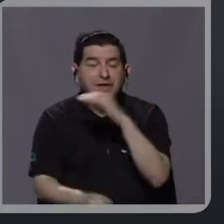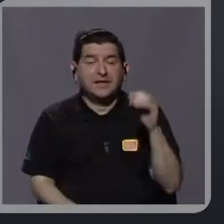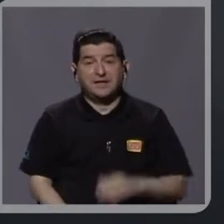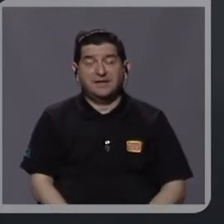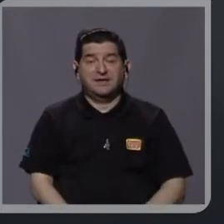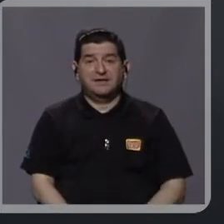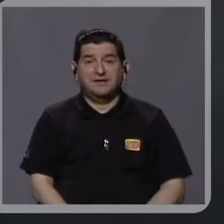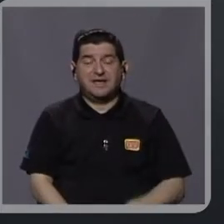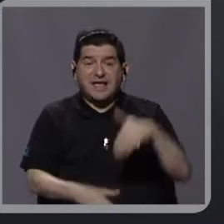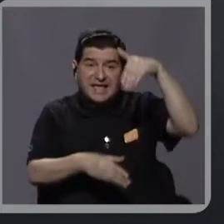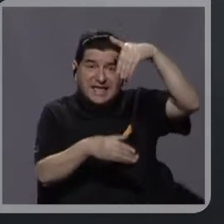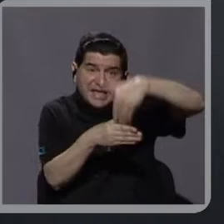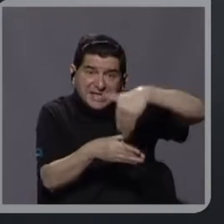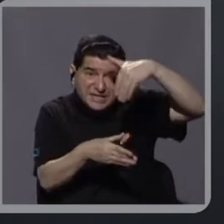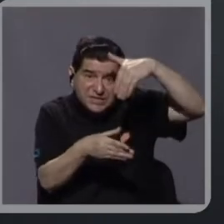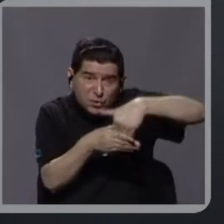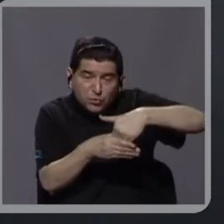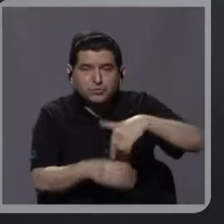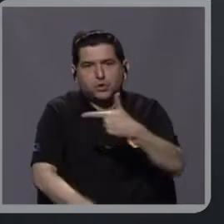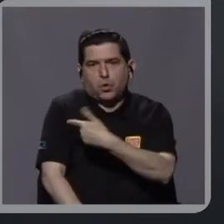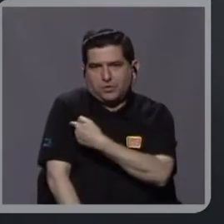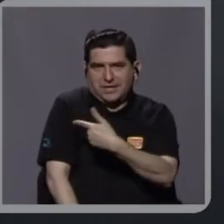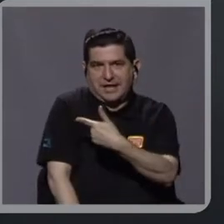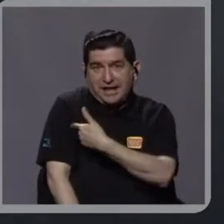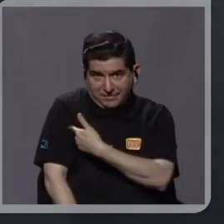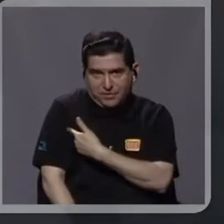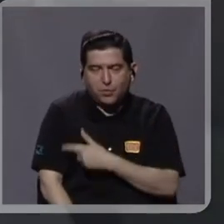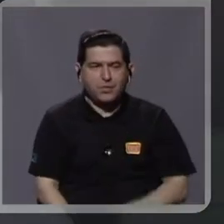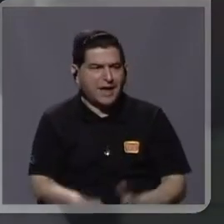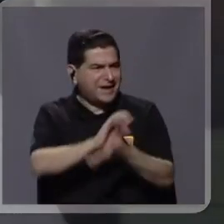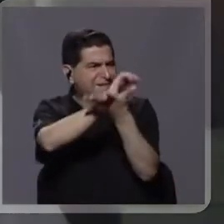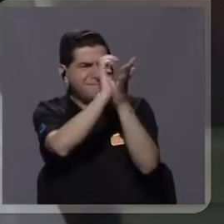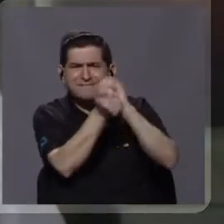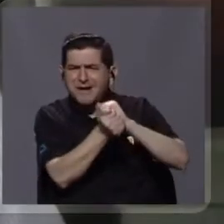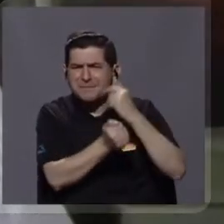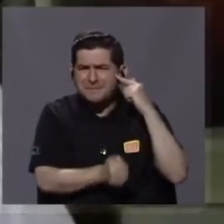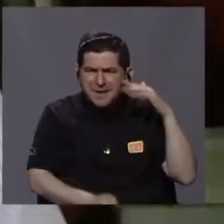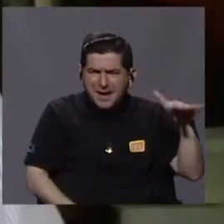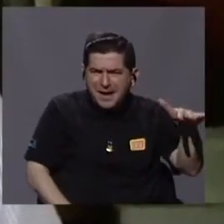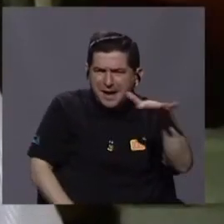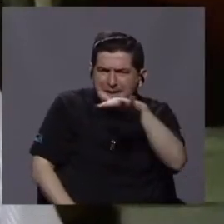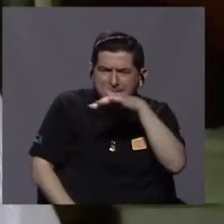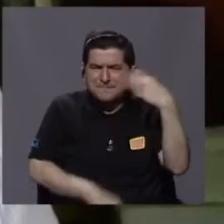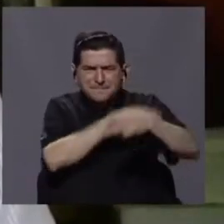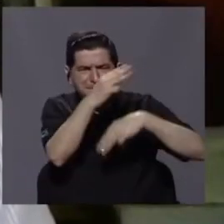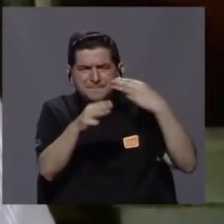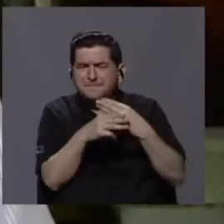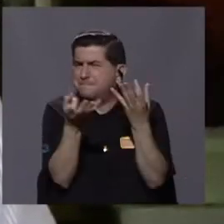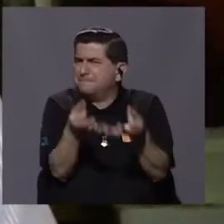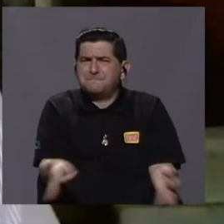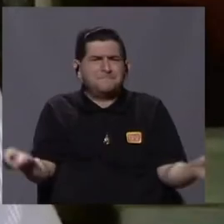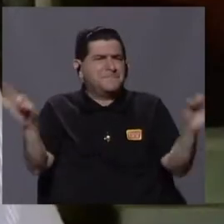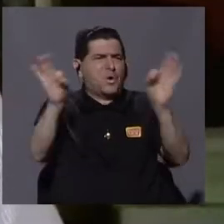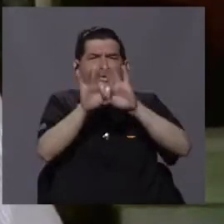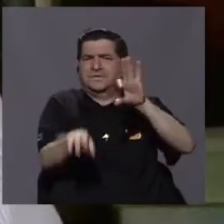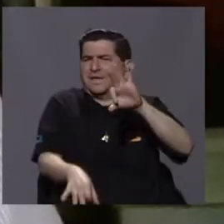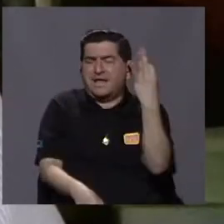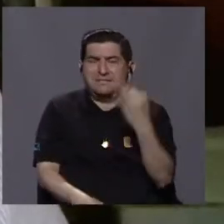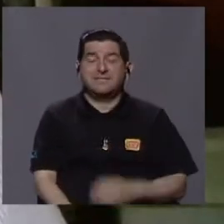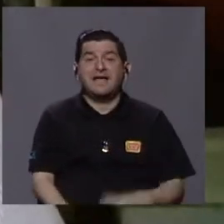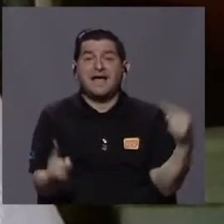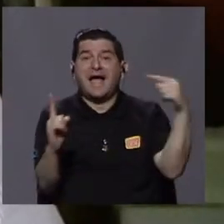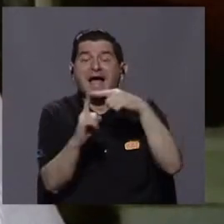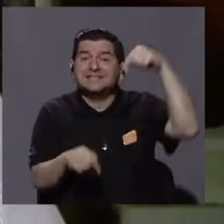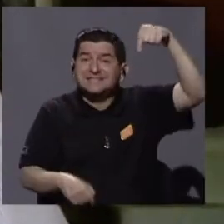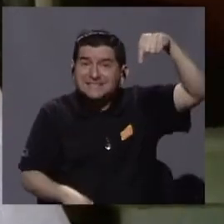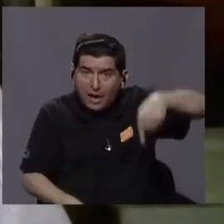la introducción de la vacuna han cambiado el panorama mundial significativamente a punto tal que